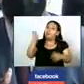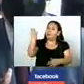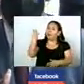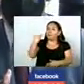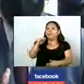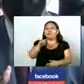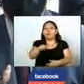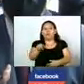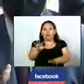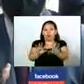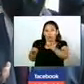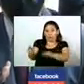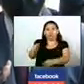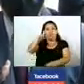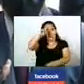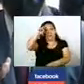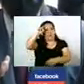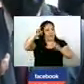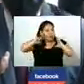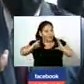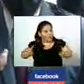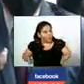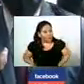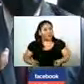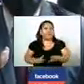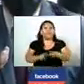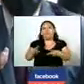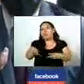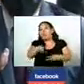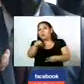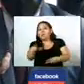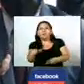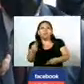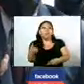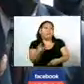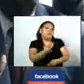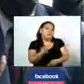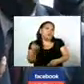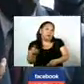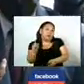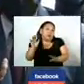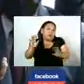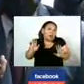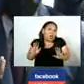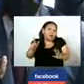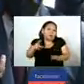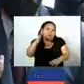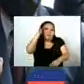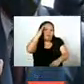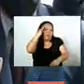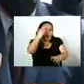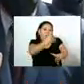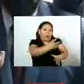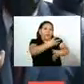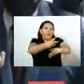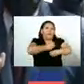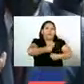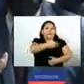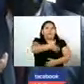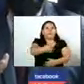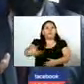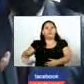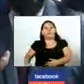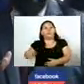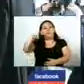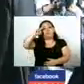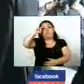personas son ex funcionarios públicos y otras personas son sujetos de confianza del señor elías antonio saca